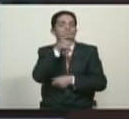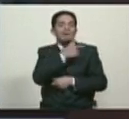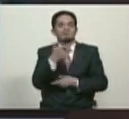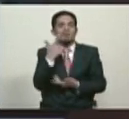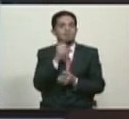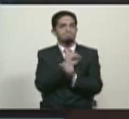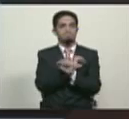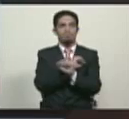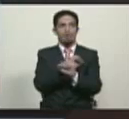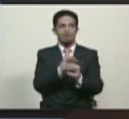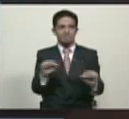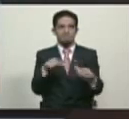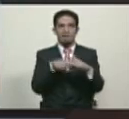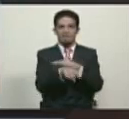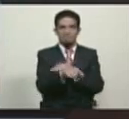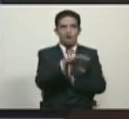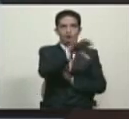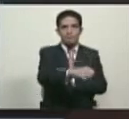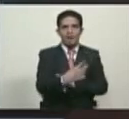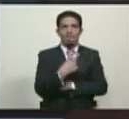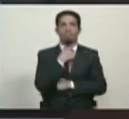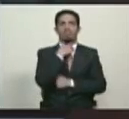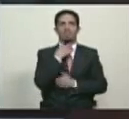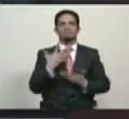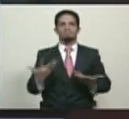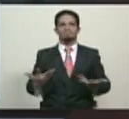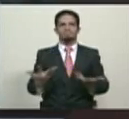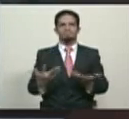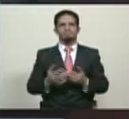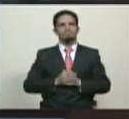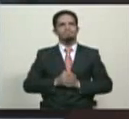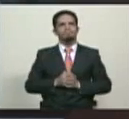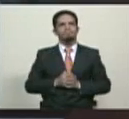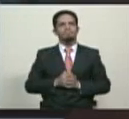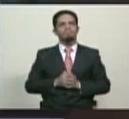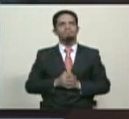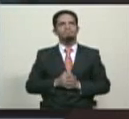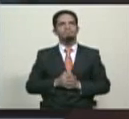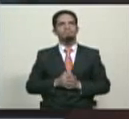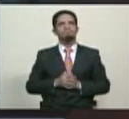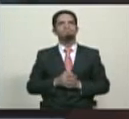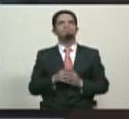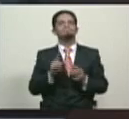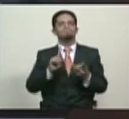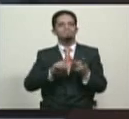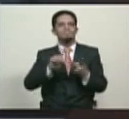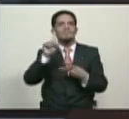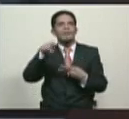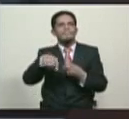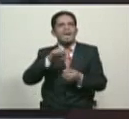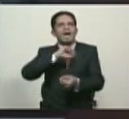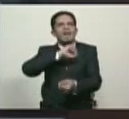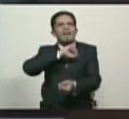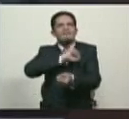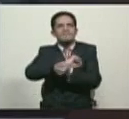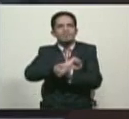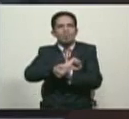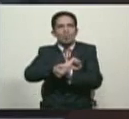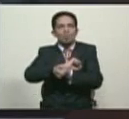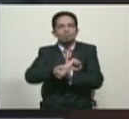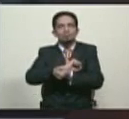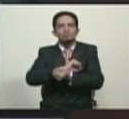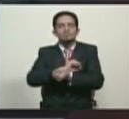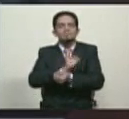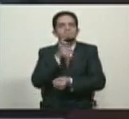productos necesarios para la población. Y es que la esclavitud se prolongó por esas ansias